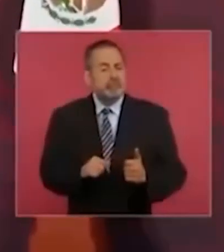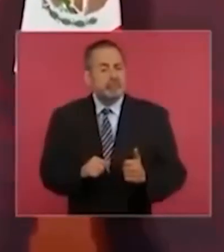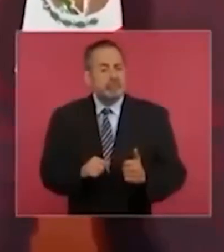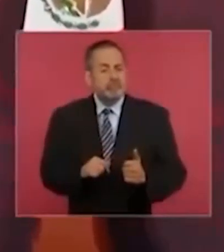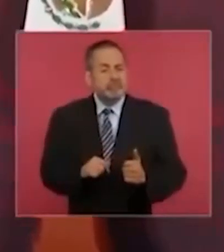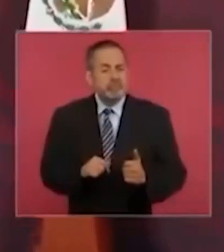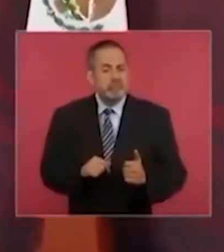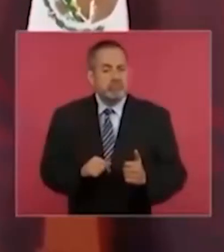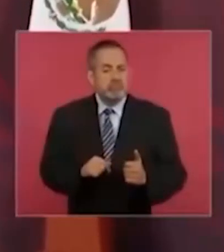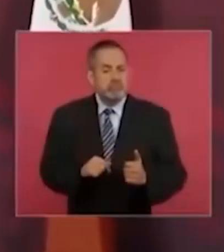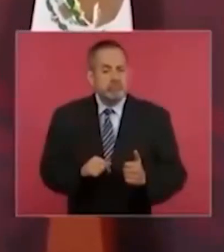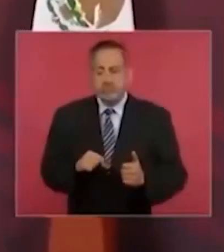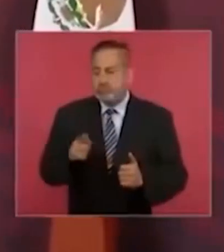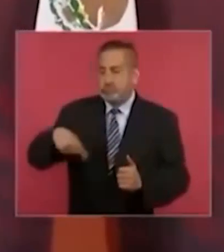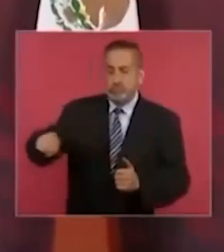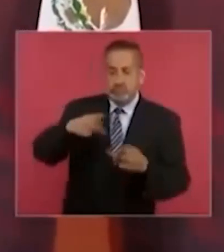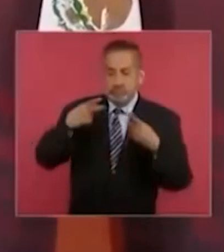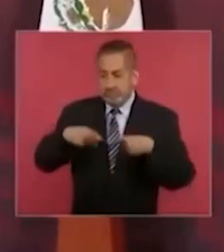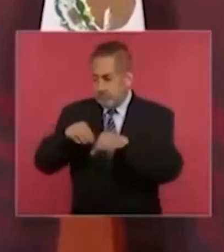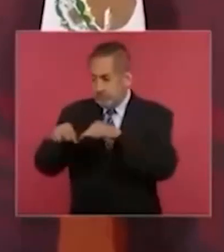las pensiones de los trabajadores?